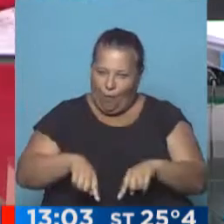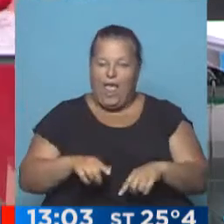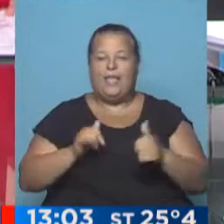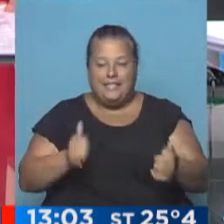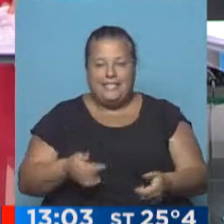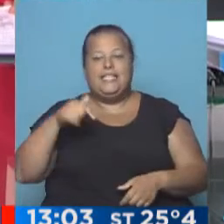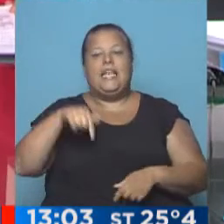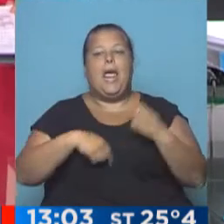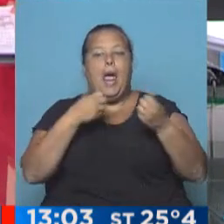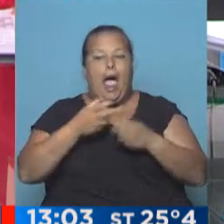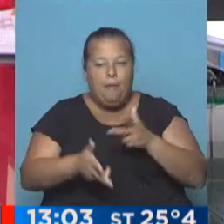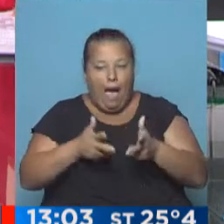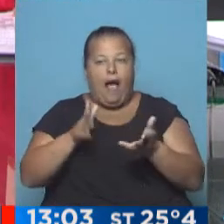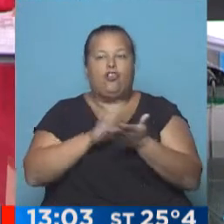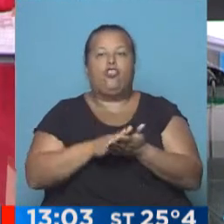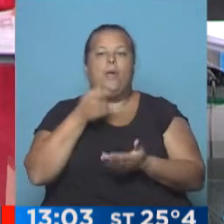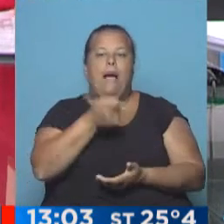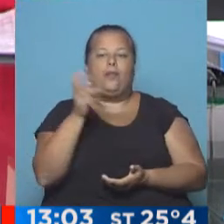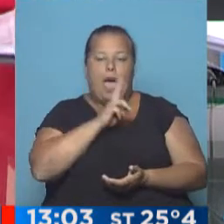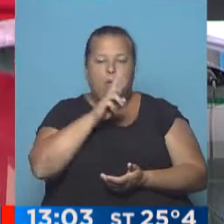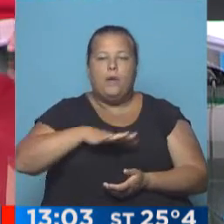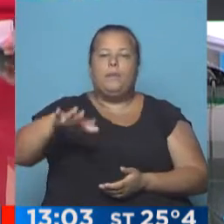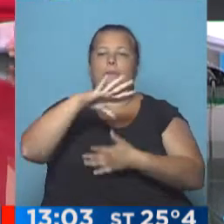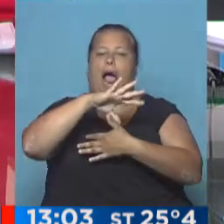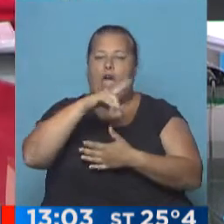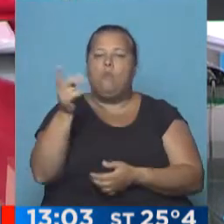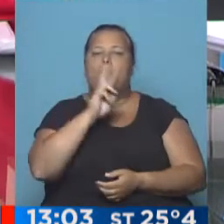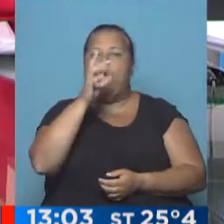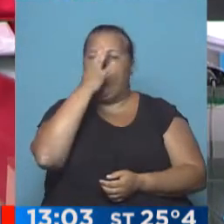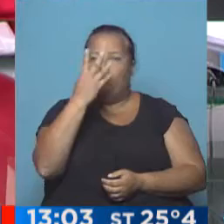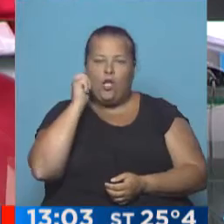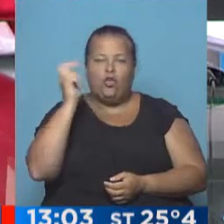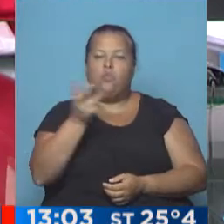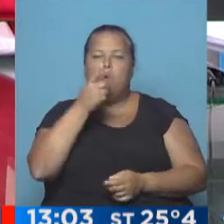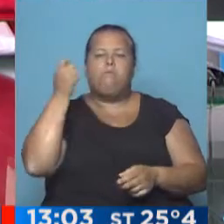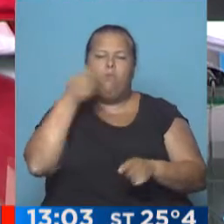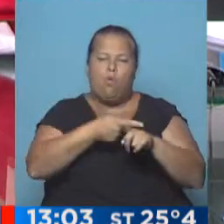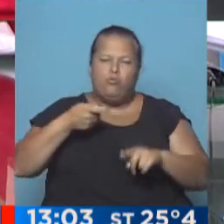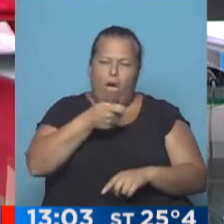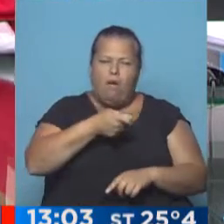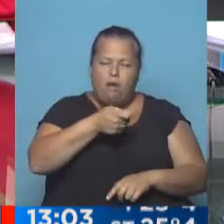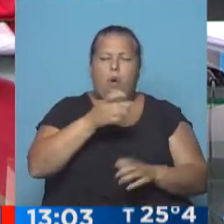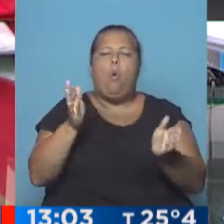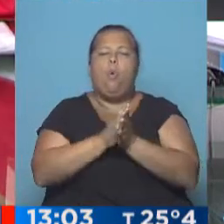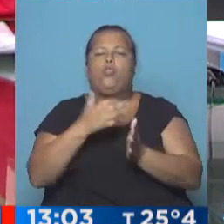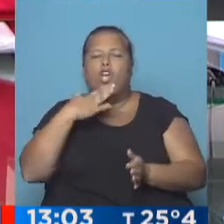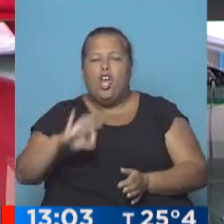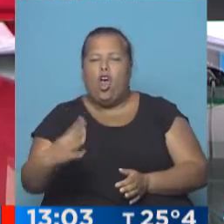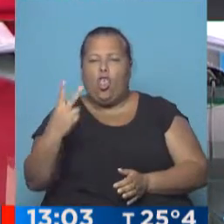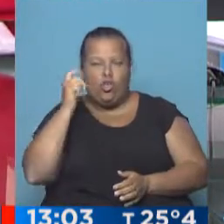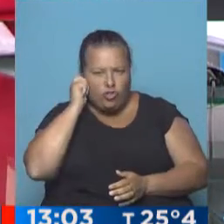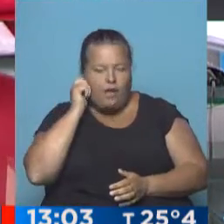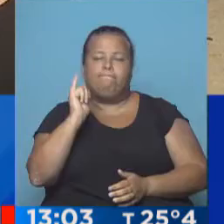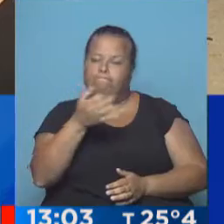tenemos que comenzar hablando de un femicidio ocurrió en el palomar una mujer de 24 años fue asesinada a puñaladas junto a su hijo de dos años